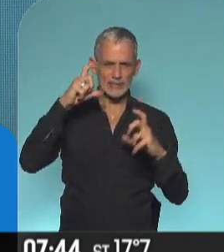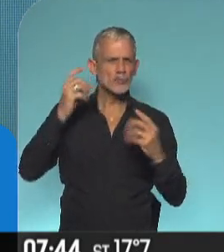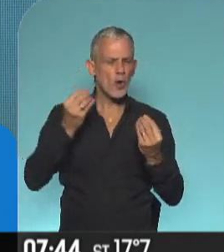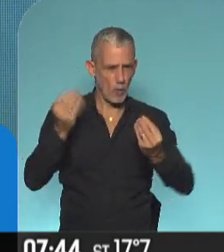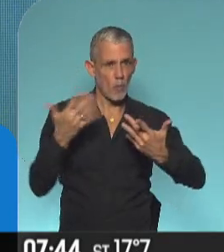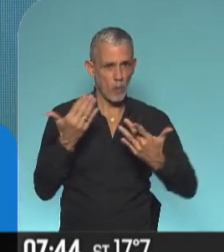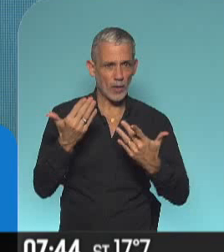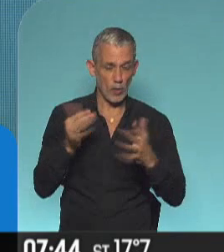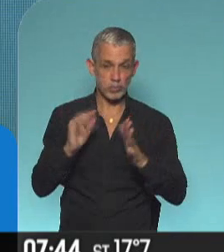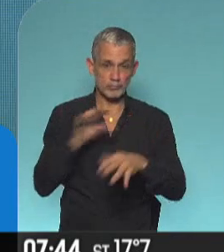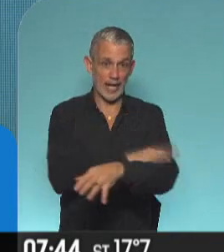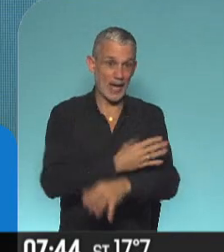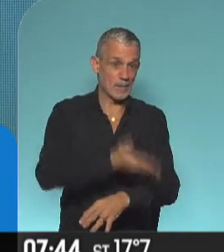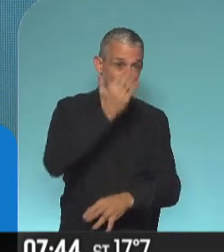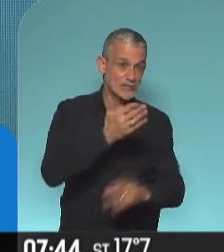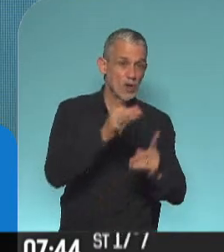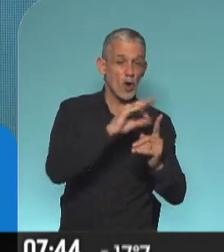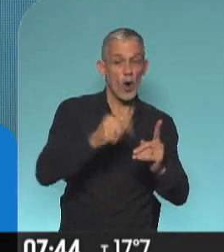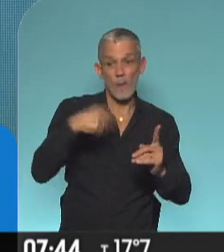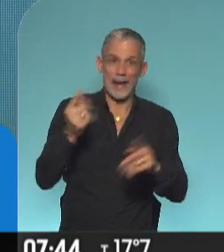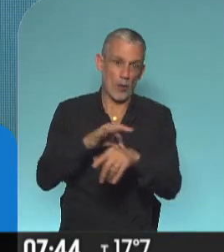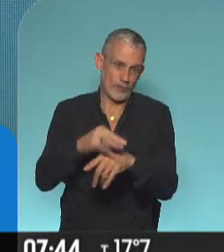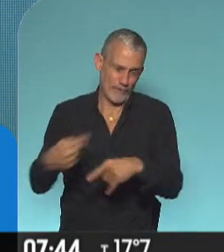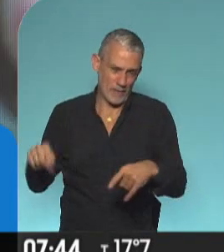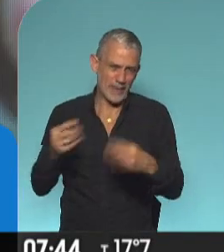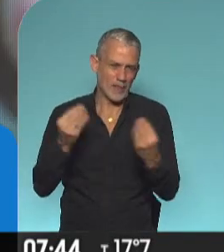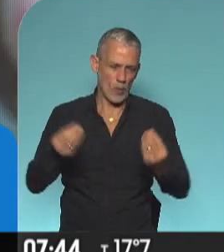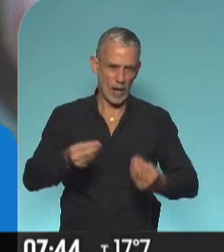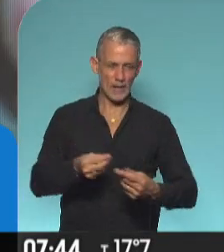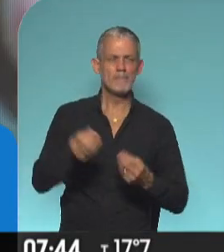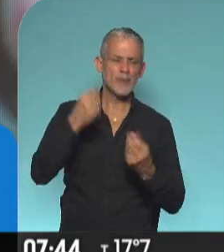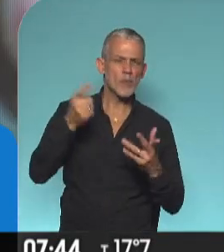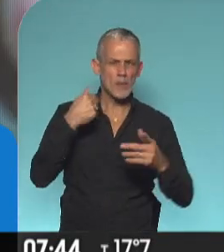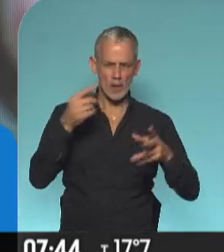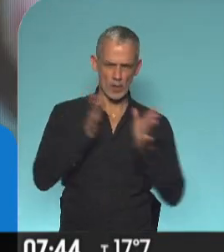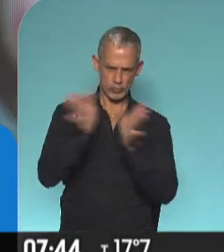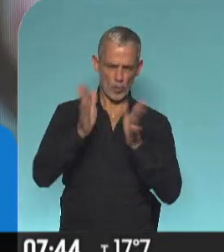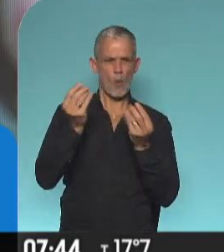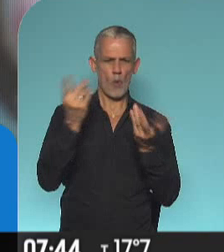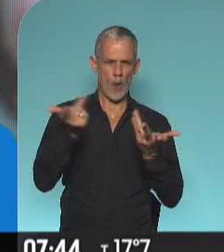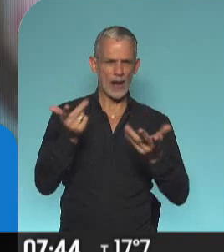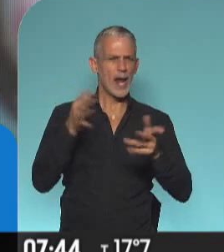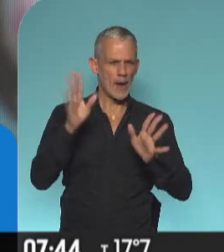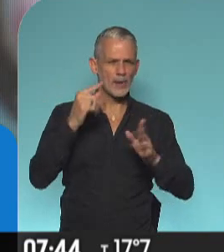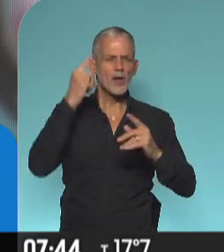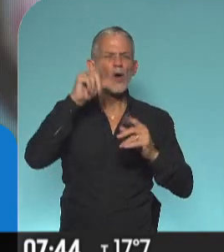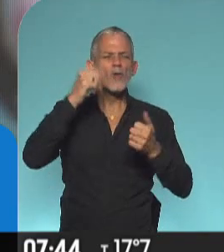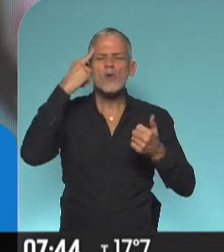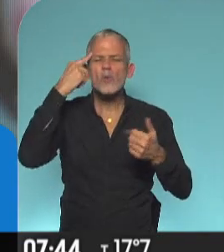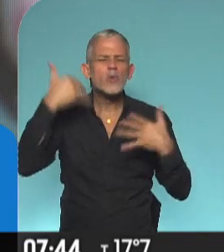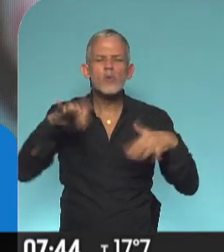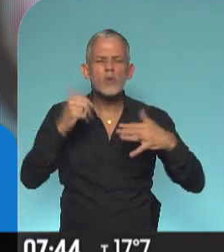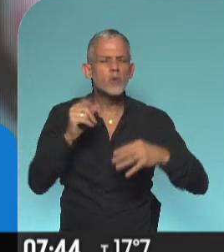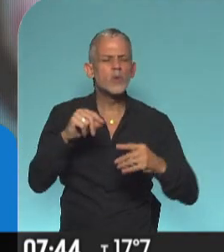podemos apuntar o para la hipertensión arterial o para otra enfermedad? Claro, exacto. Como para dilucidar un poco esto, en general cefalea, dolor. Es muy